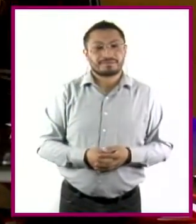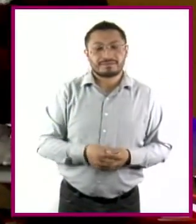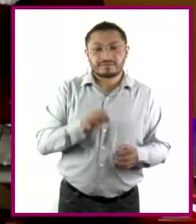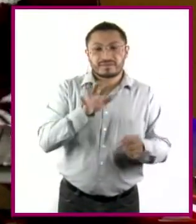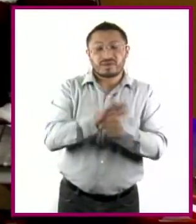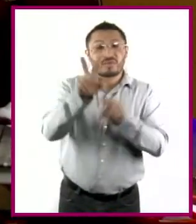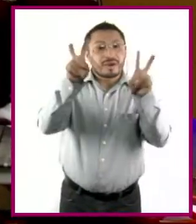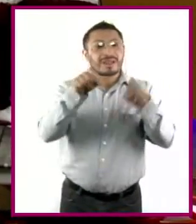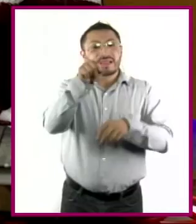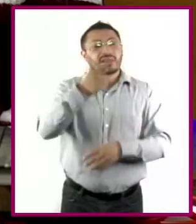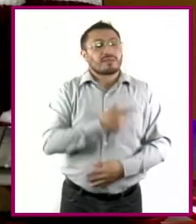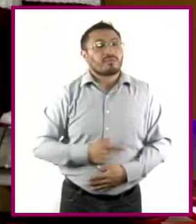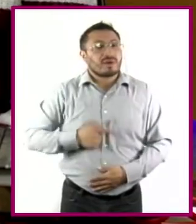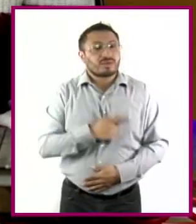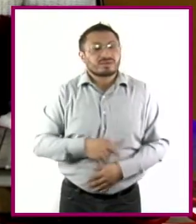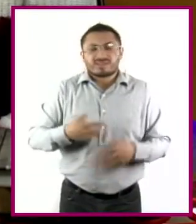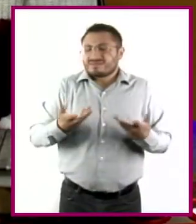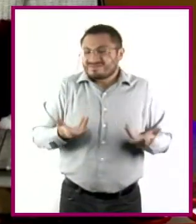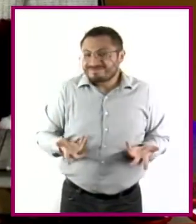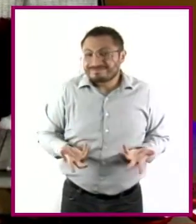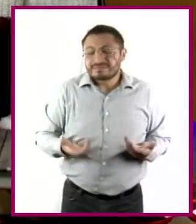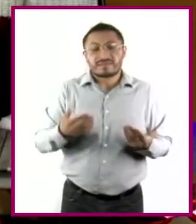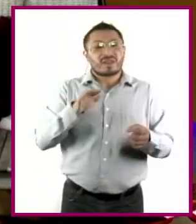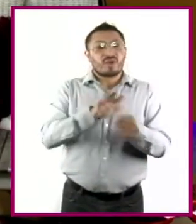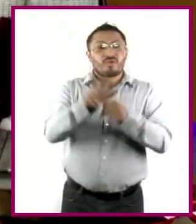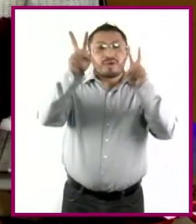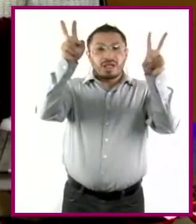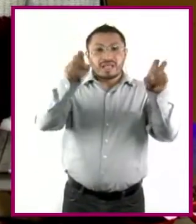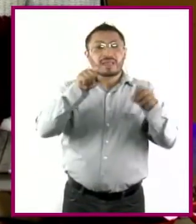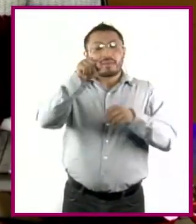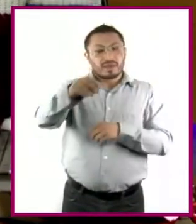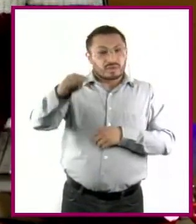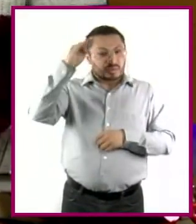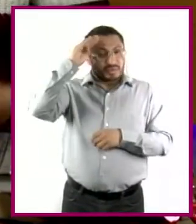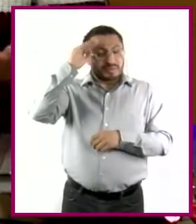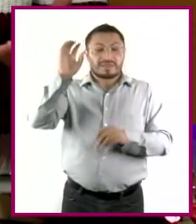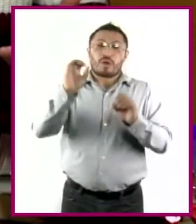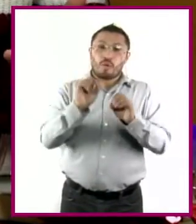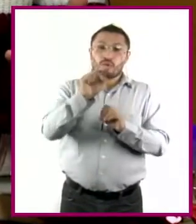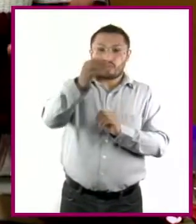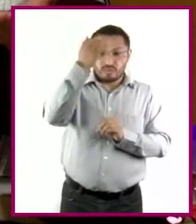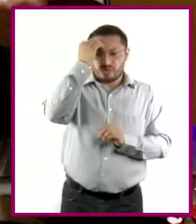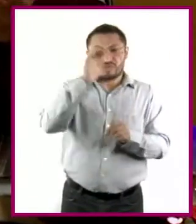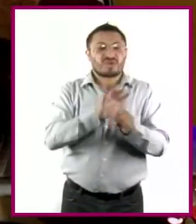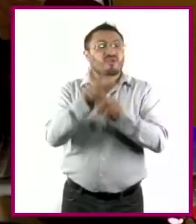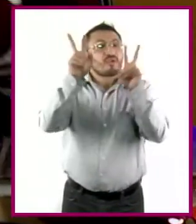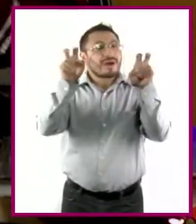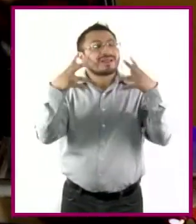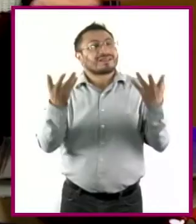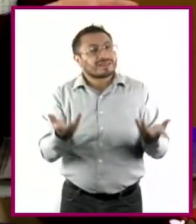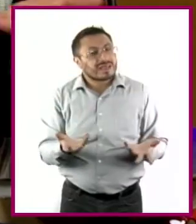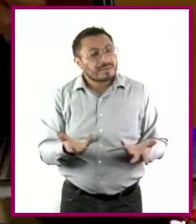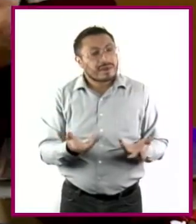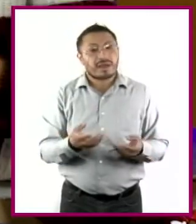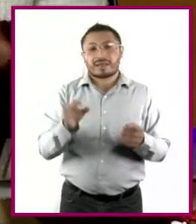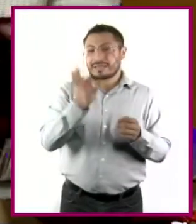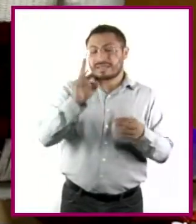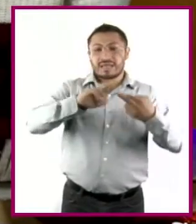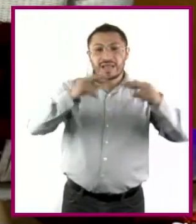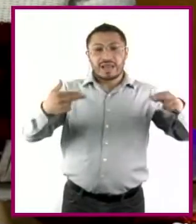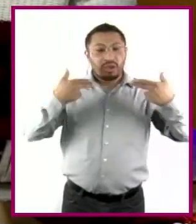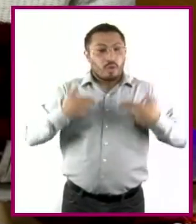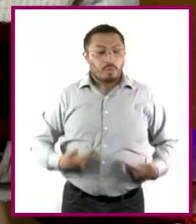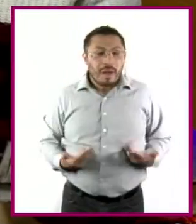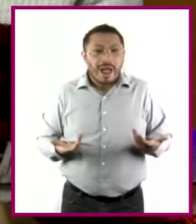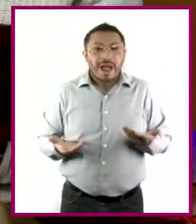les gusta? Es decir, ¿sobre qué tema piensan o hablan mucho? Puede ser sobre, no sé, las relaciones humanas, la